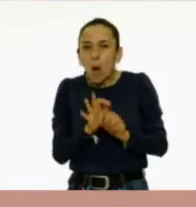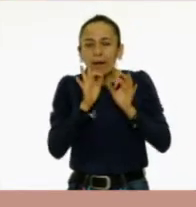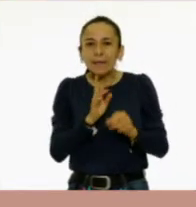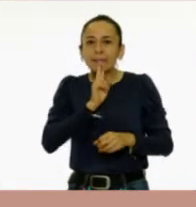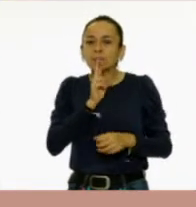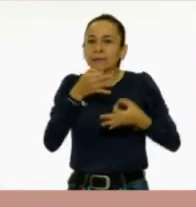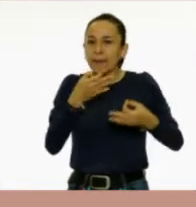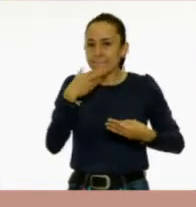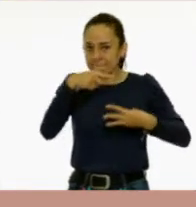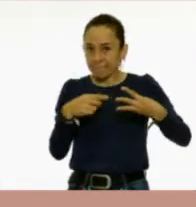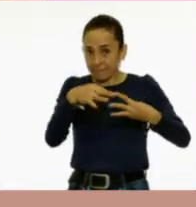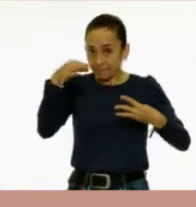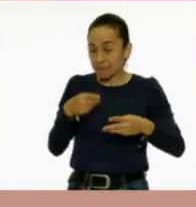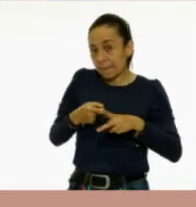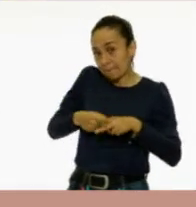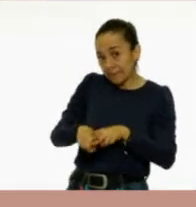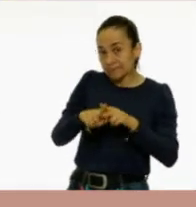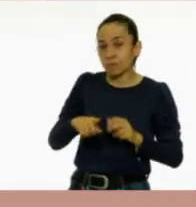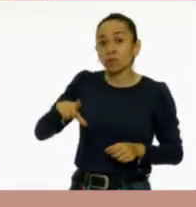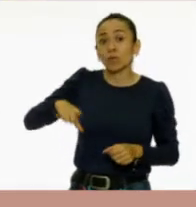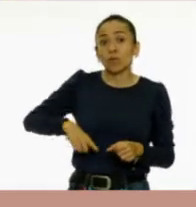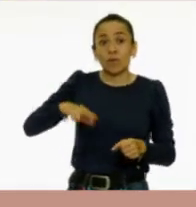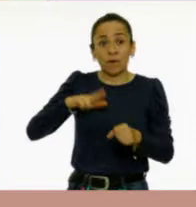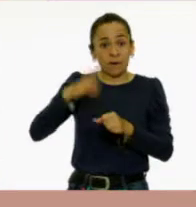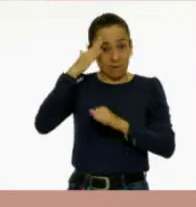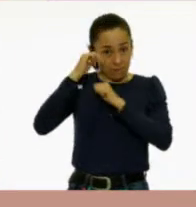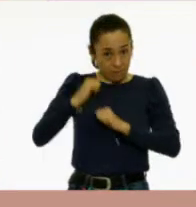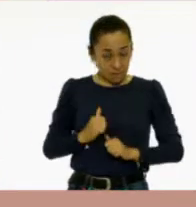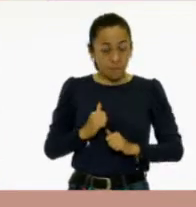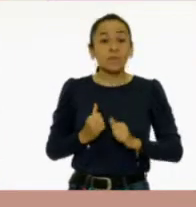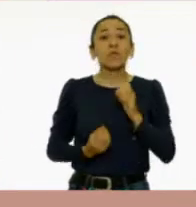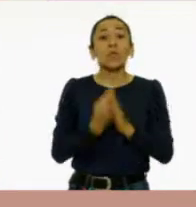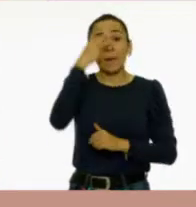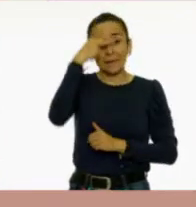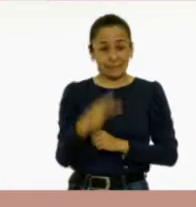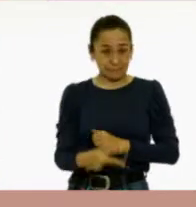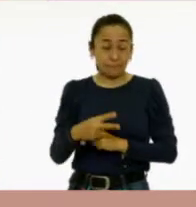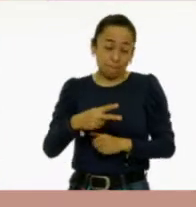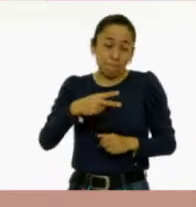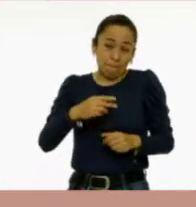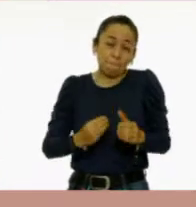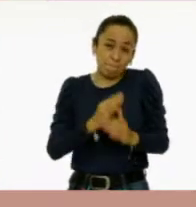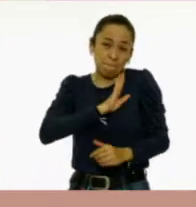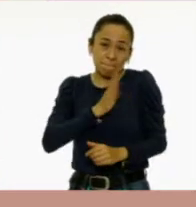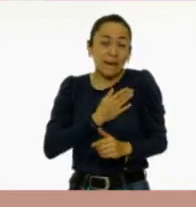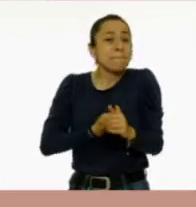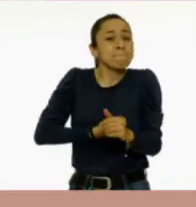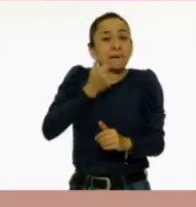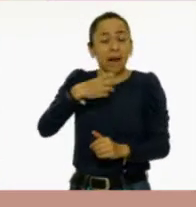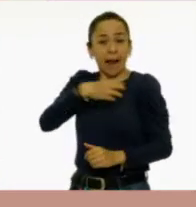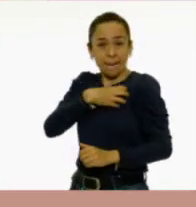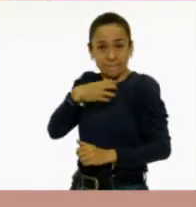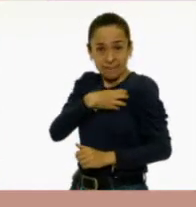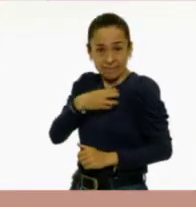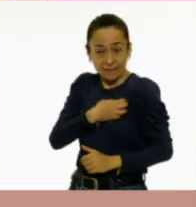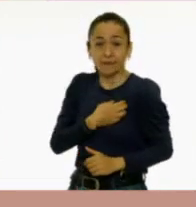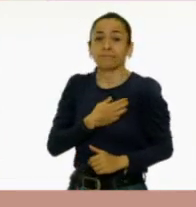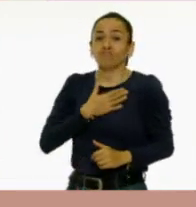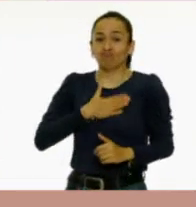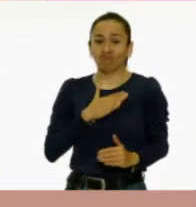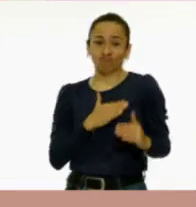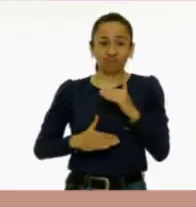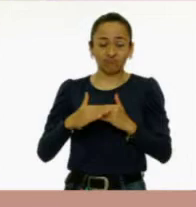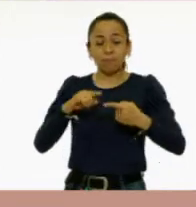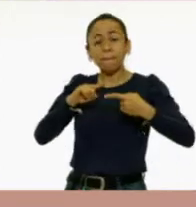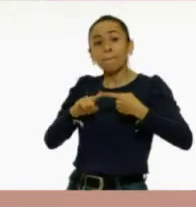¿Quién fue el primer gobernante de la Nueva España con el título de Capitán General y Justicia Mayor? A.